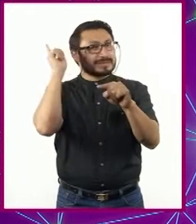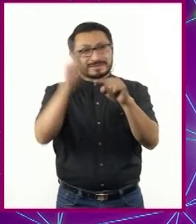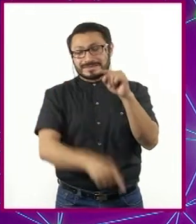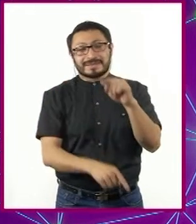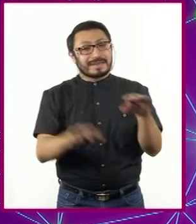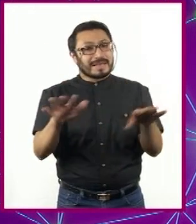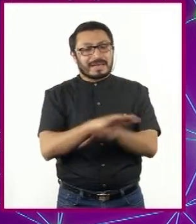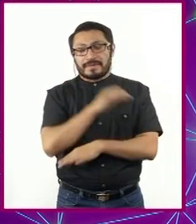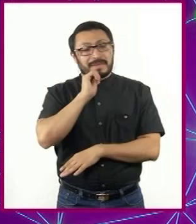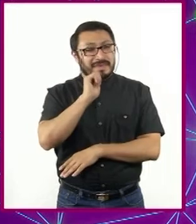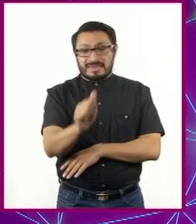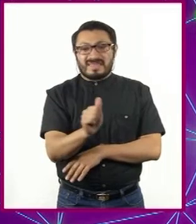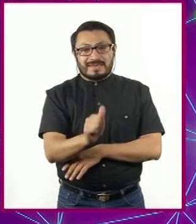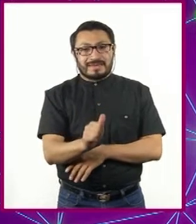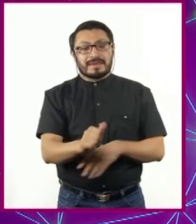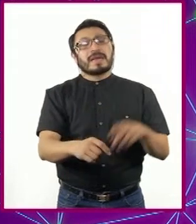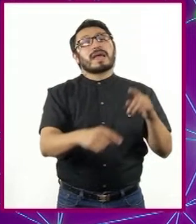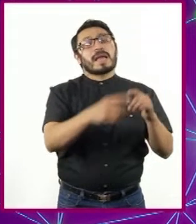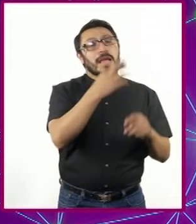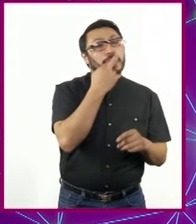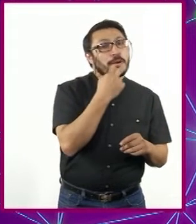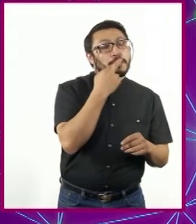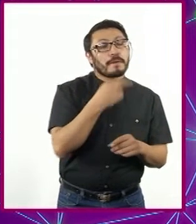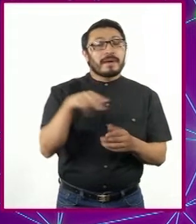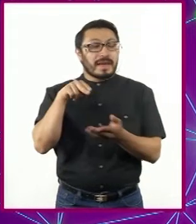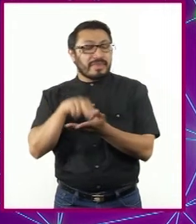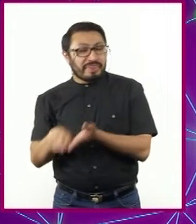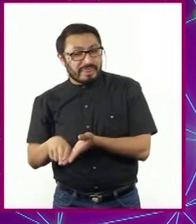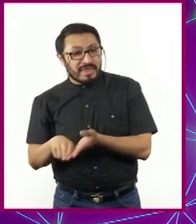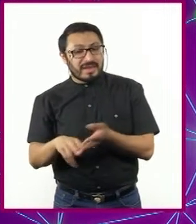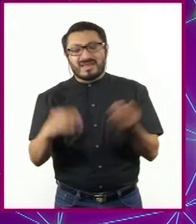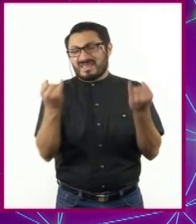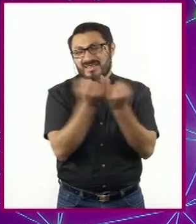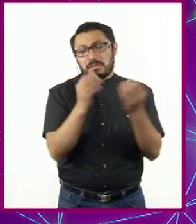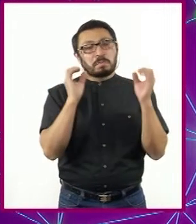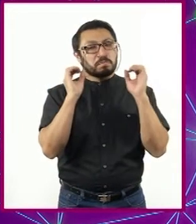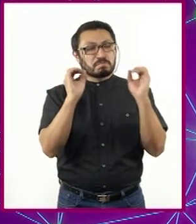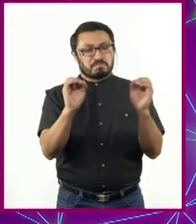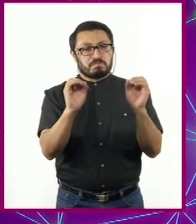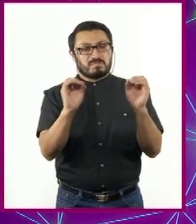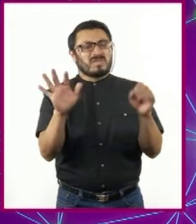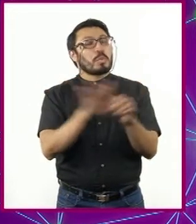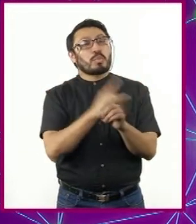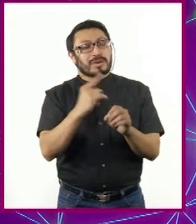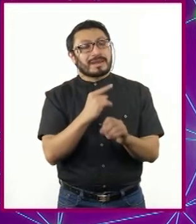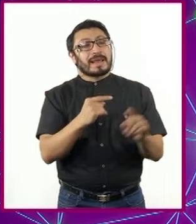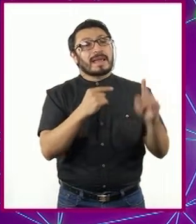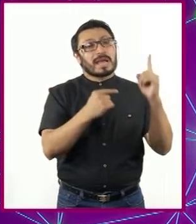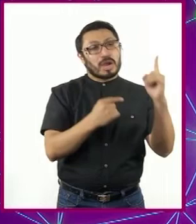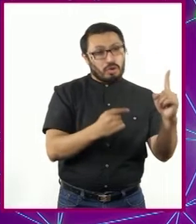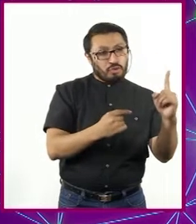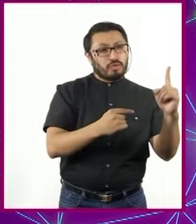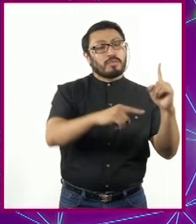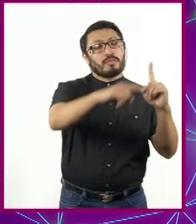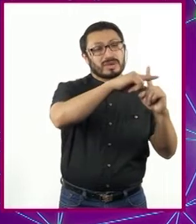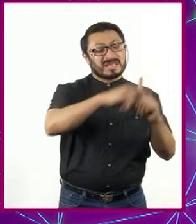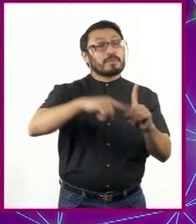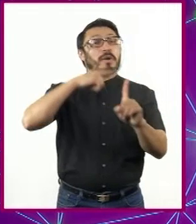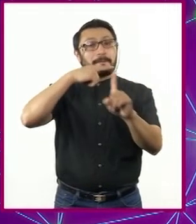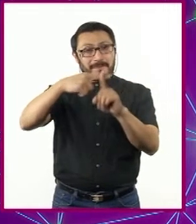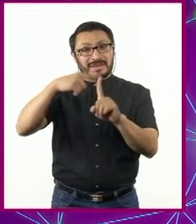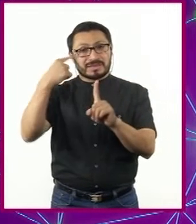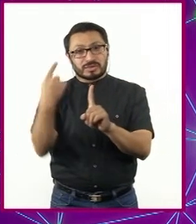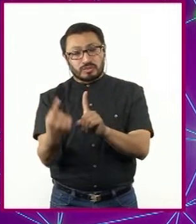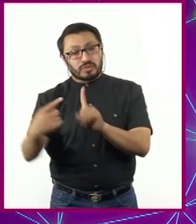resultado, es decir, una ficha roja y una negra es igual a 0, ya que 1 positivo más